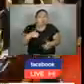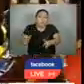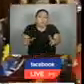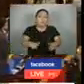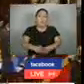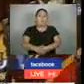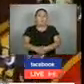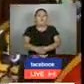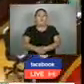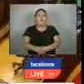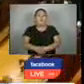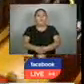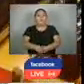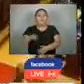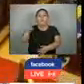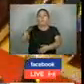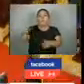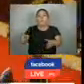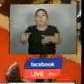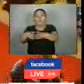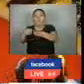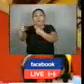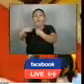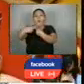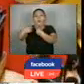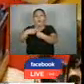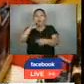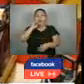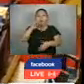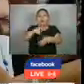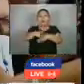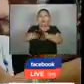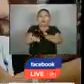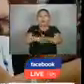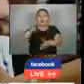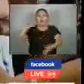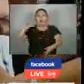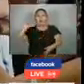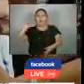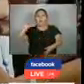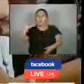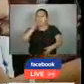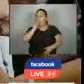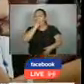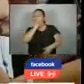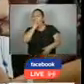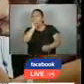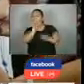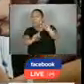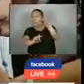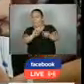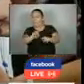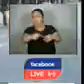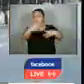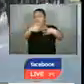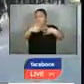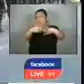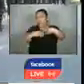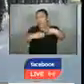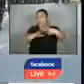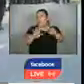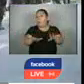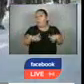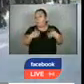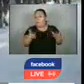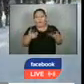listo. Mientras que en el partido Arena, el diputado Francisco Lira cohesionó el régimen como medida, ya que sería